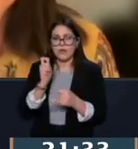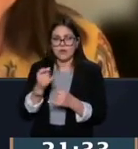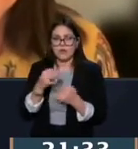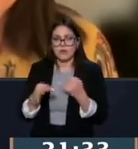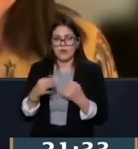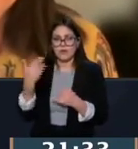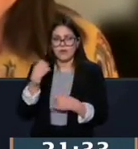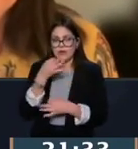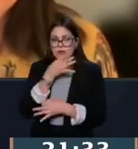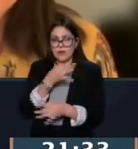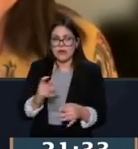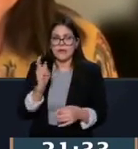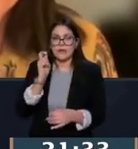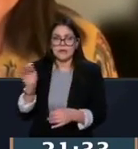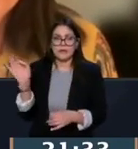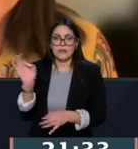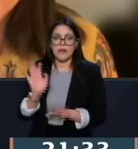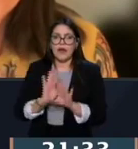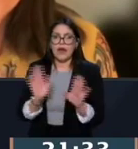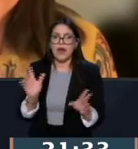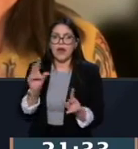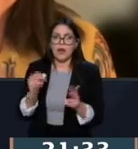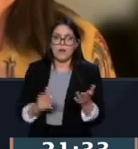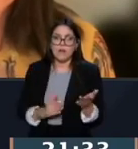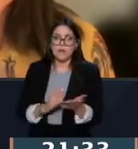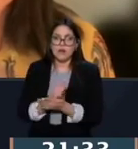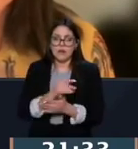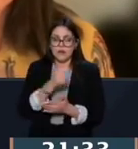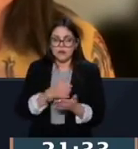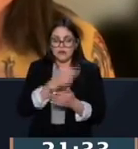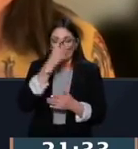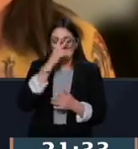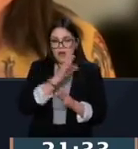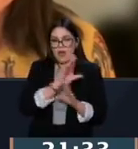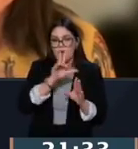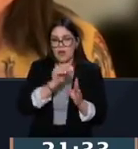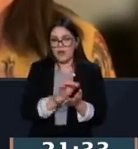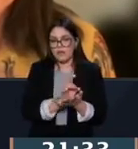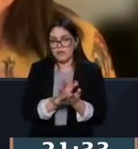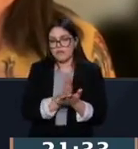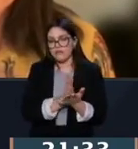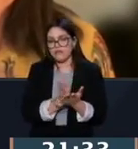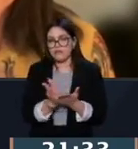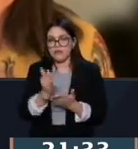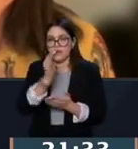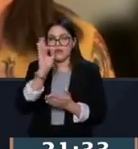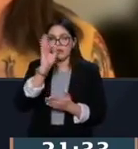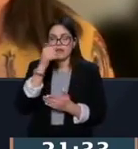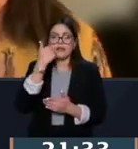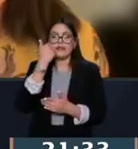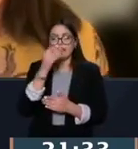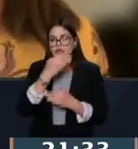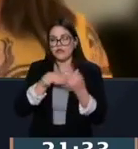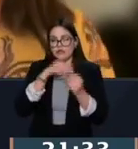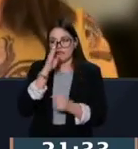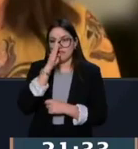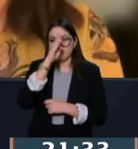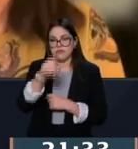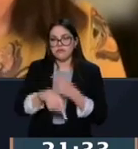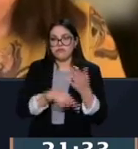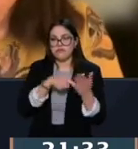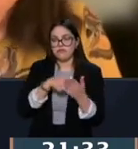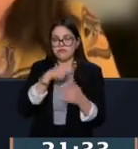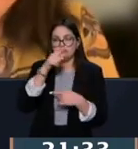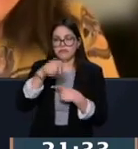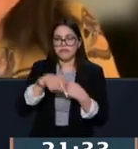que se dio a conocer es que quizá ya no pasarían por Ciudad de México, pero sí tienen la intención de llegar a la zona fronteriza.